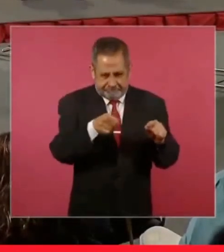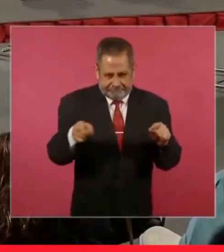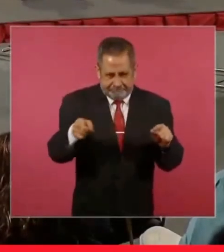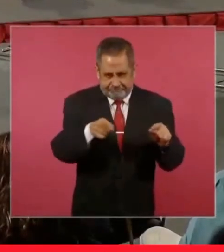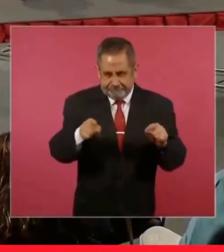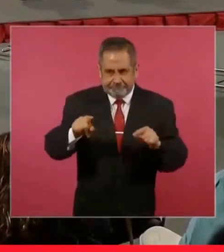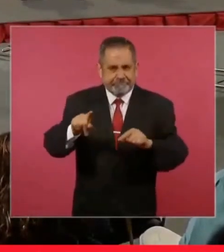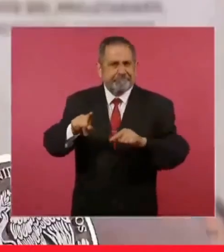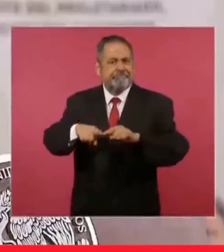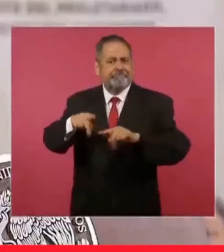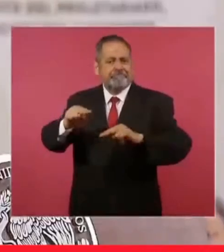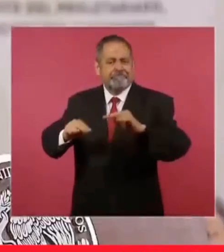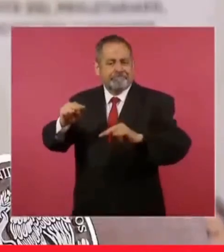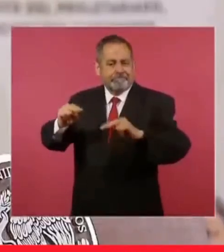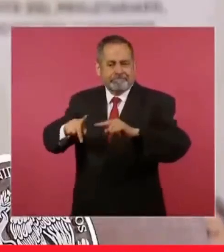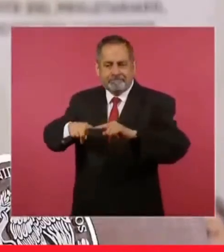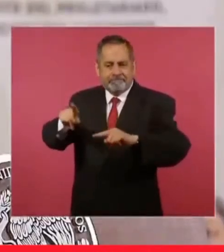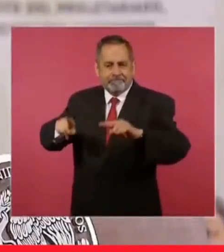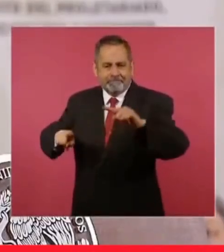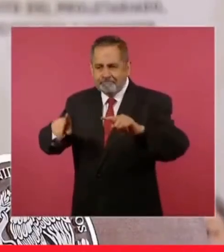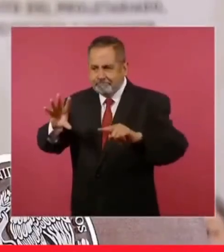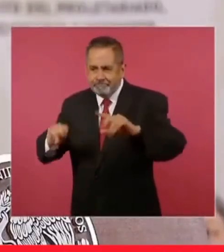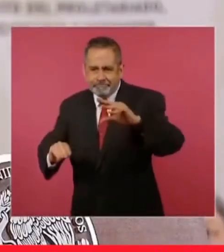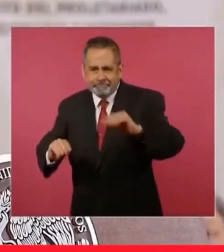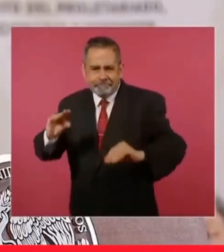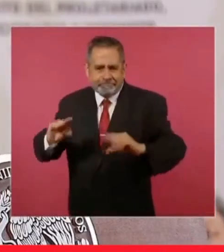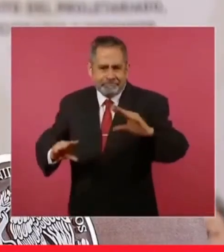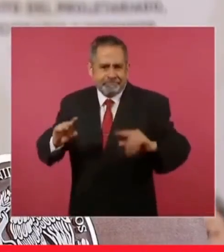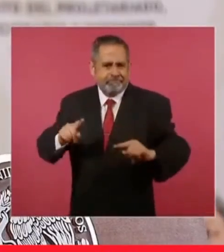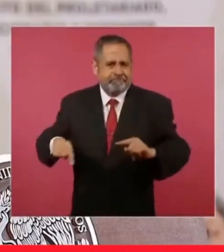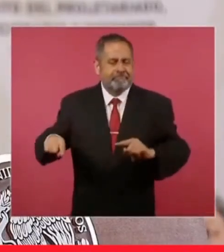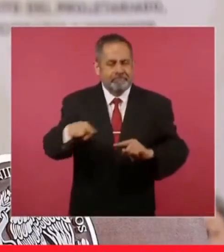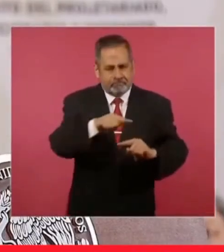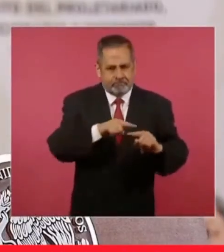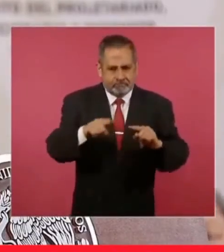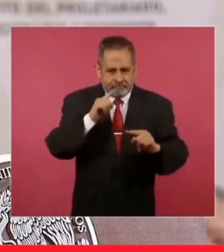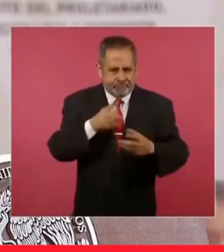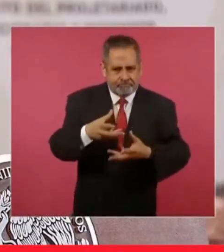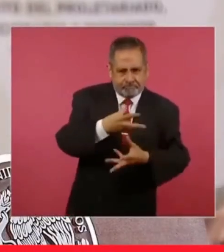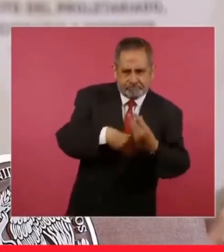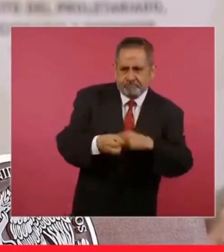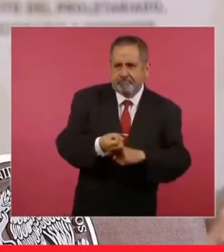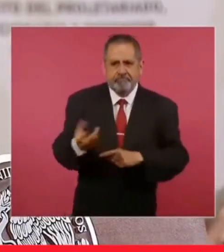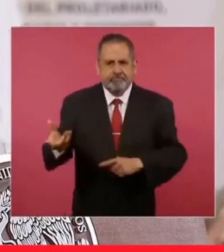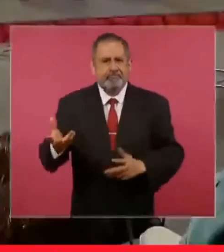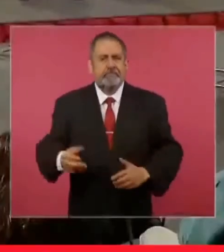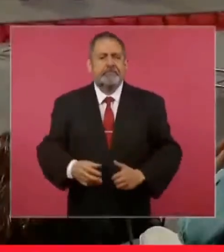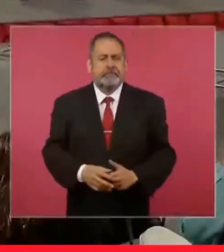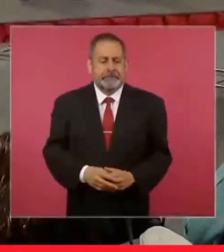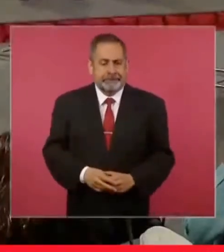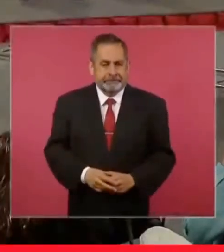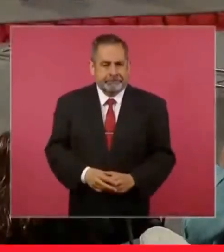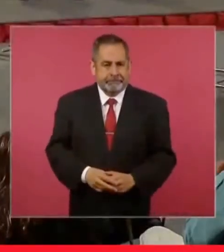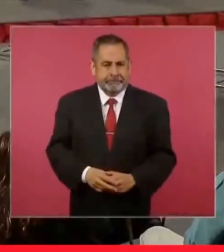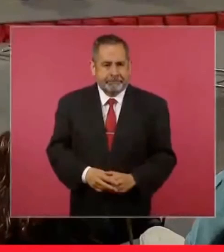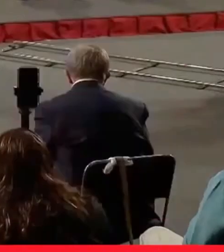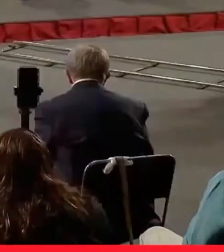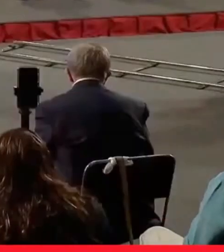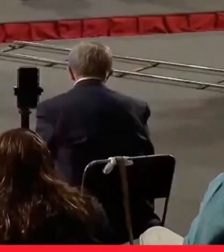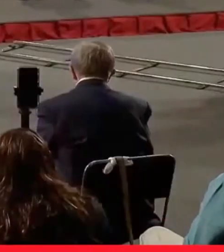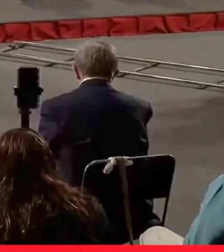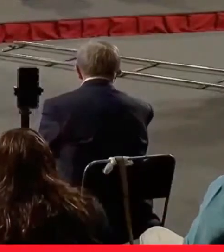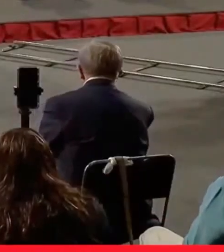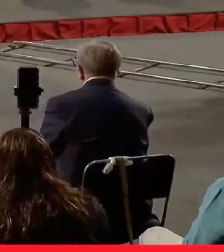diferentes tiempos estuvieron haciendo las afectaciones y la recuperación de los mismos. Continuó con el siguiente día,